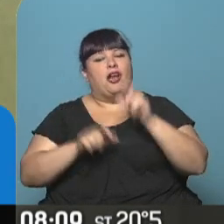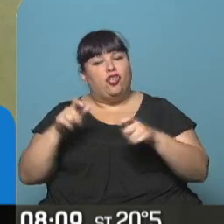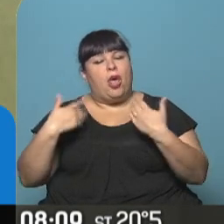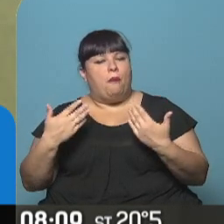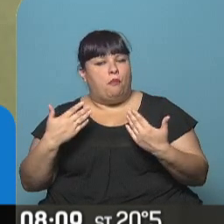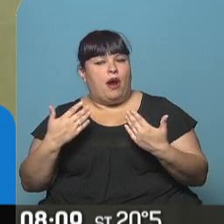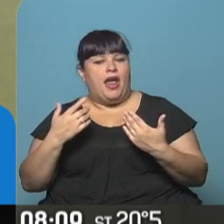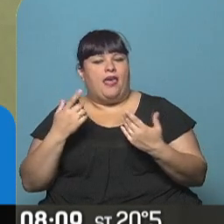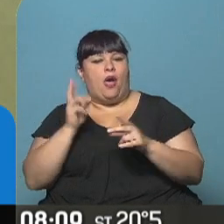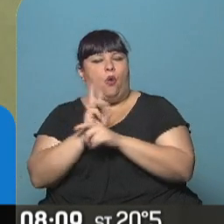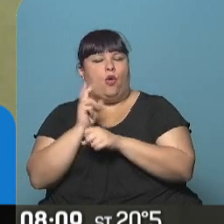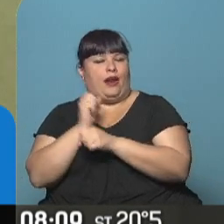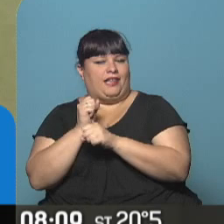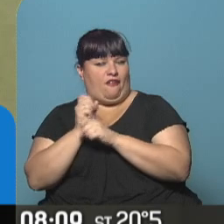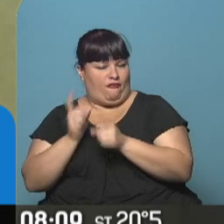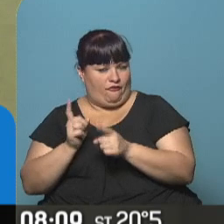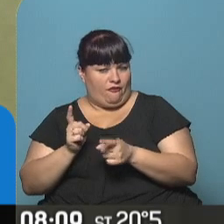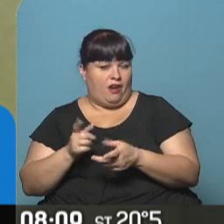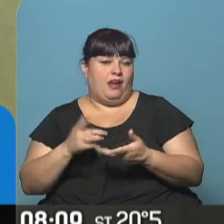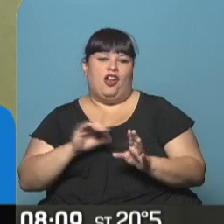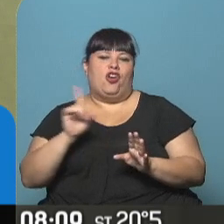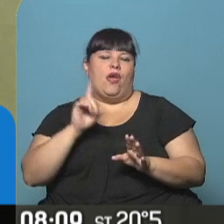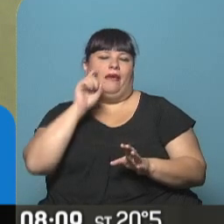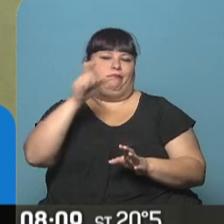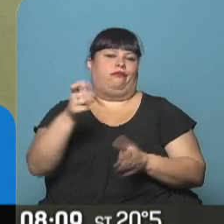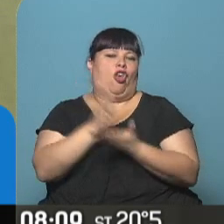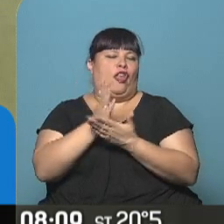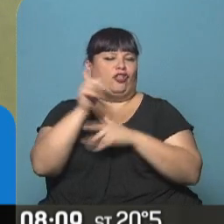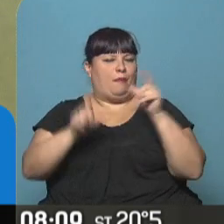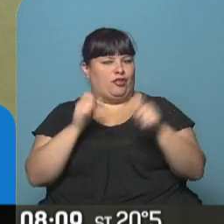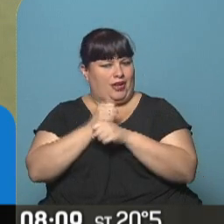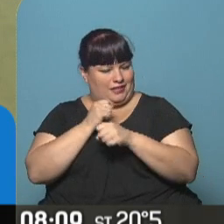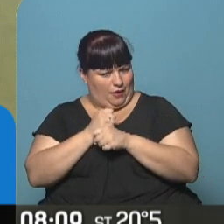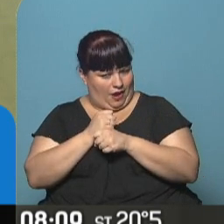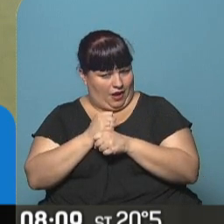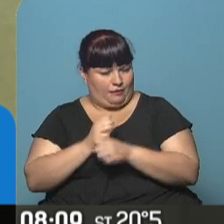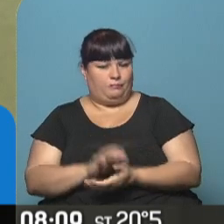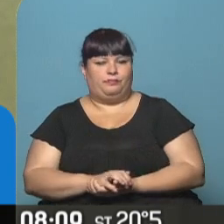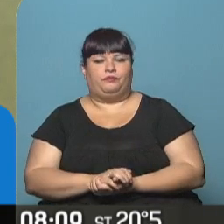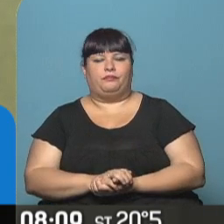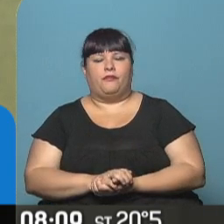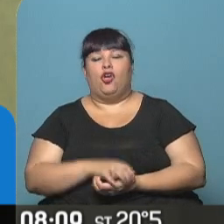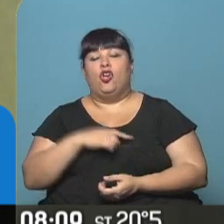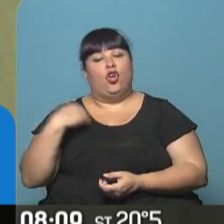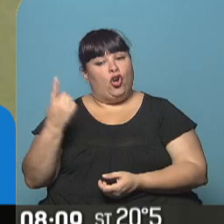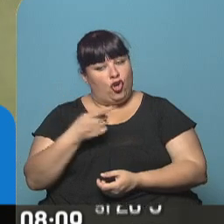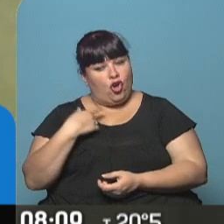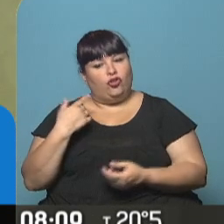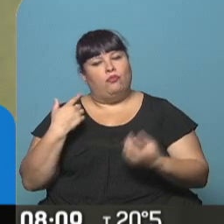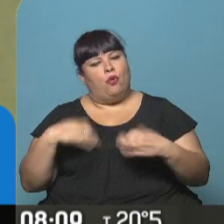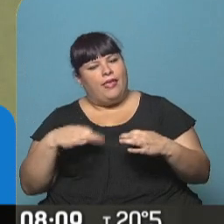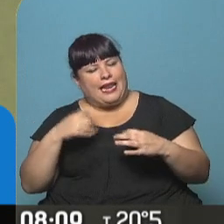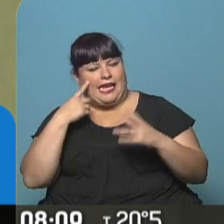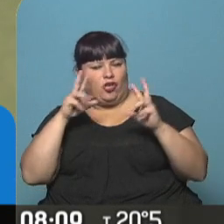puedan conservar la fuente de trabajo y que no se vulneren los derechos de los trabajadores. Nosotros somos muy sensibles